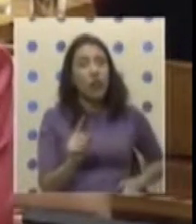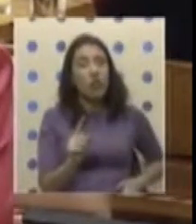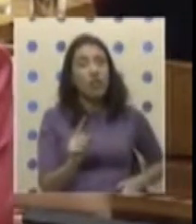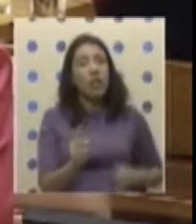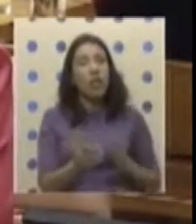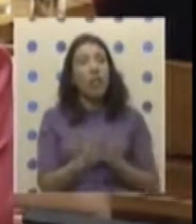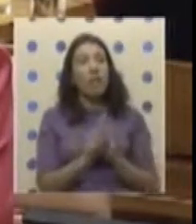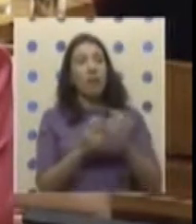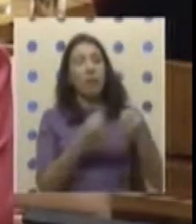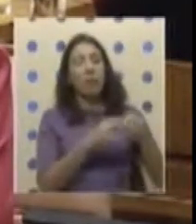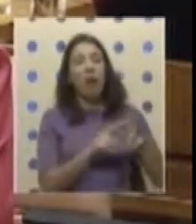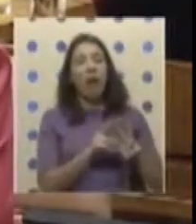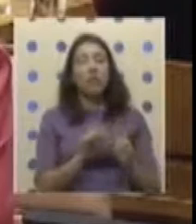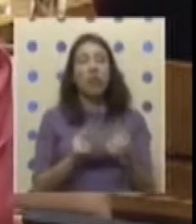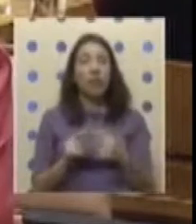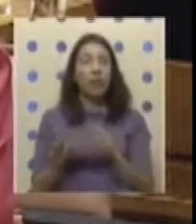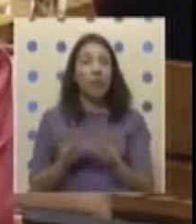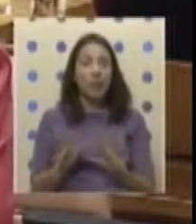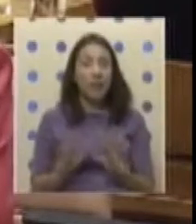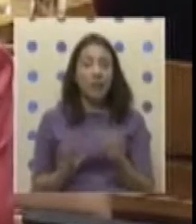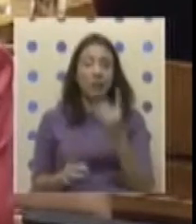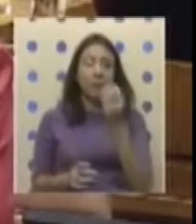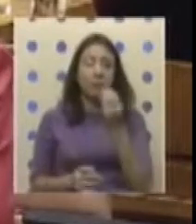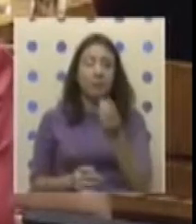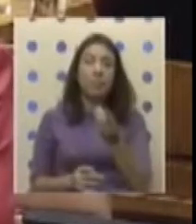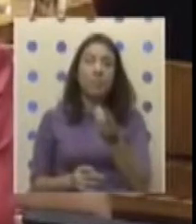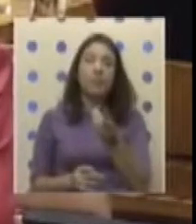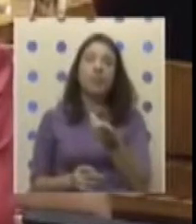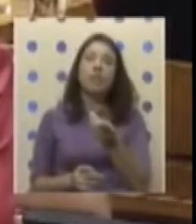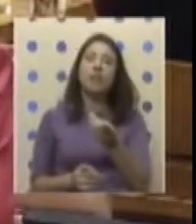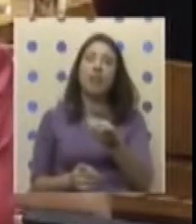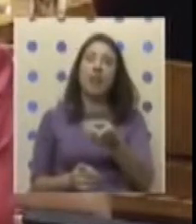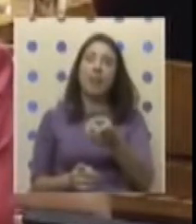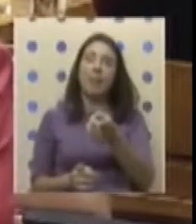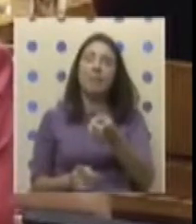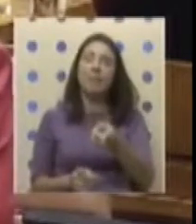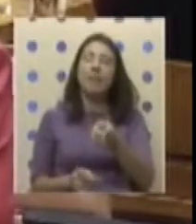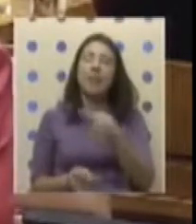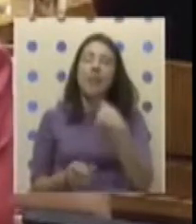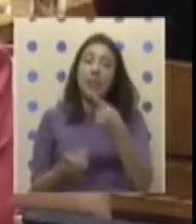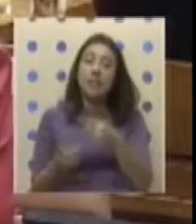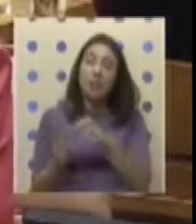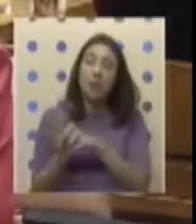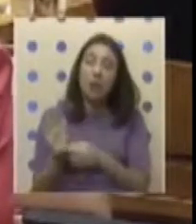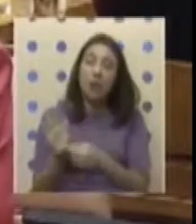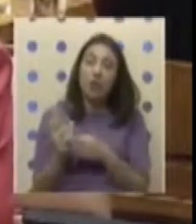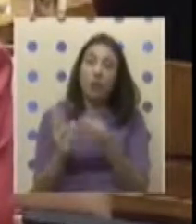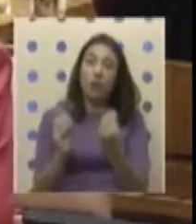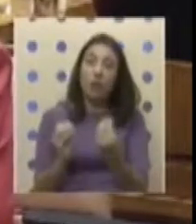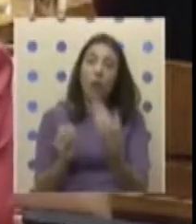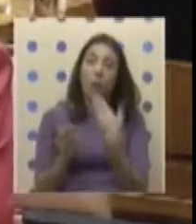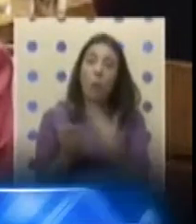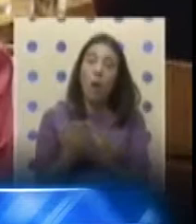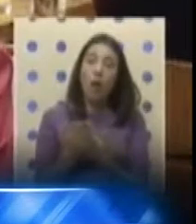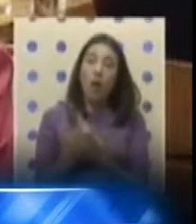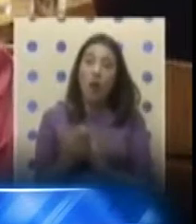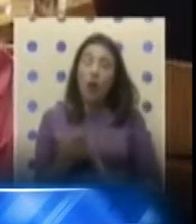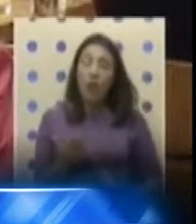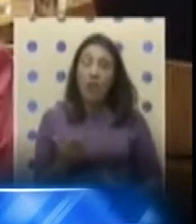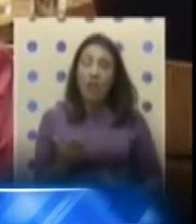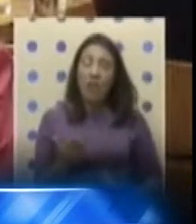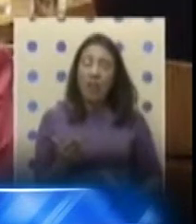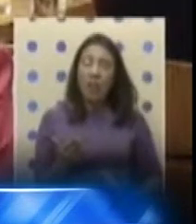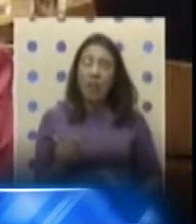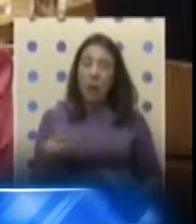que dejar de hacer otras cosas por tenerlo. Y en ese sentido podríamos decir que es un proyecto bueno. Pero cuando el gobierno lo manda en